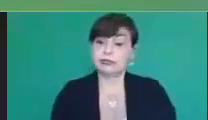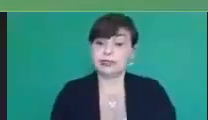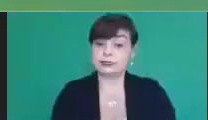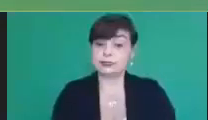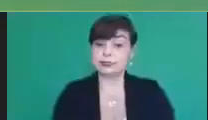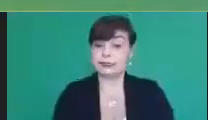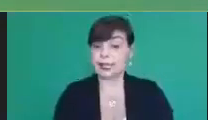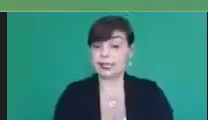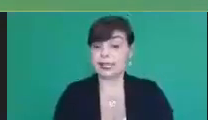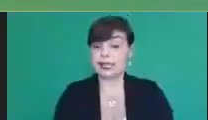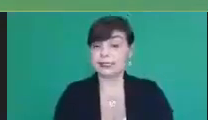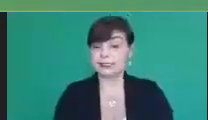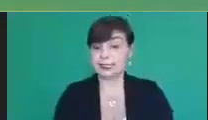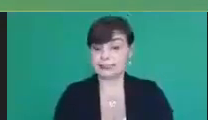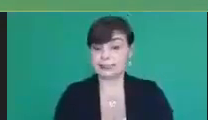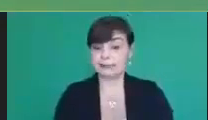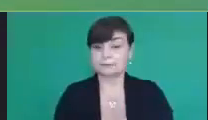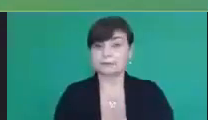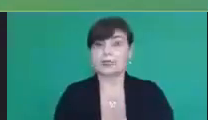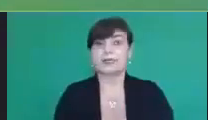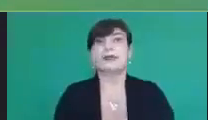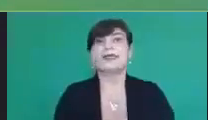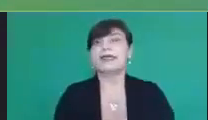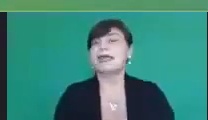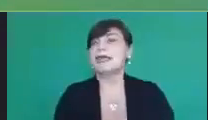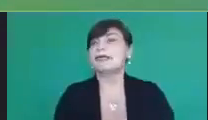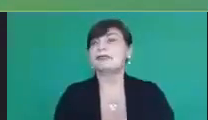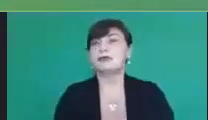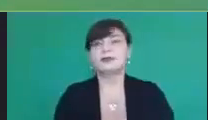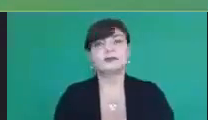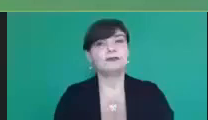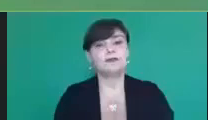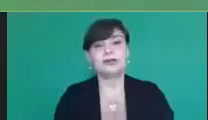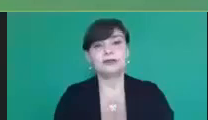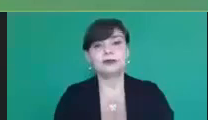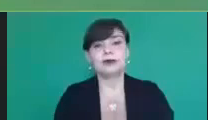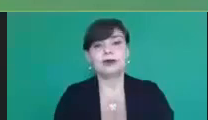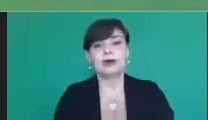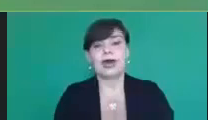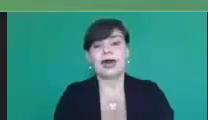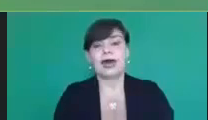direcciones del SENASA. De verdad que es un esfuerzo